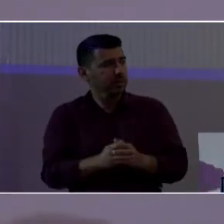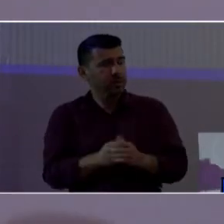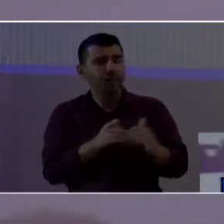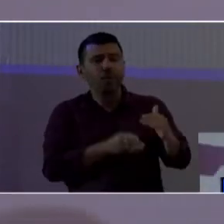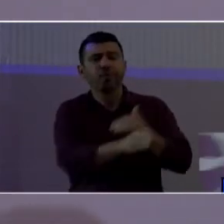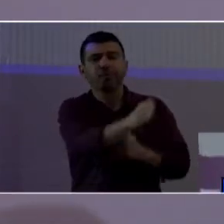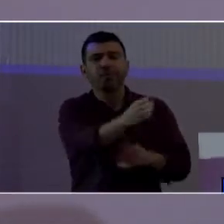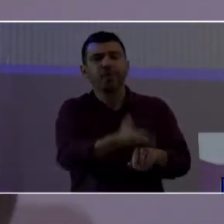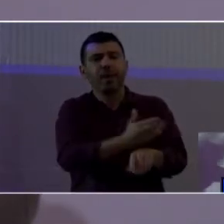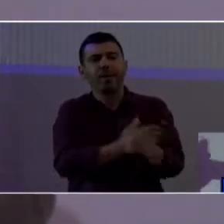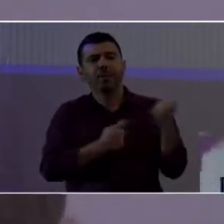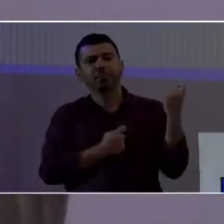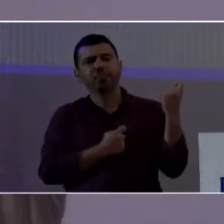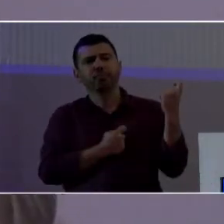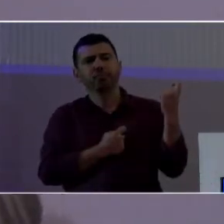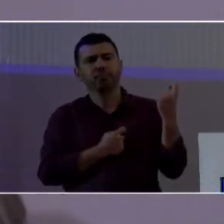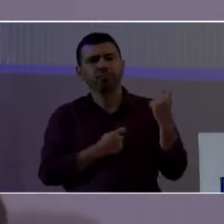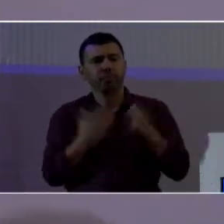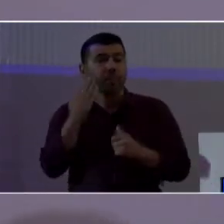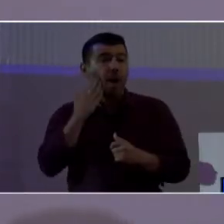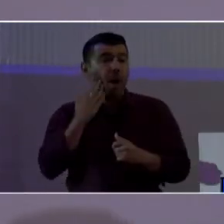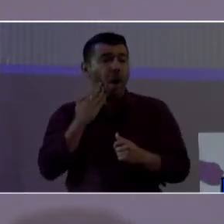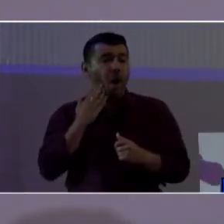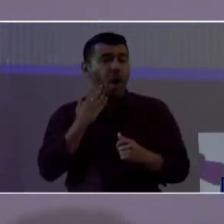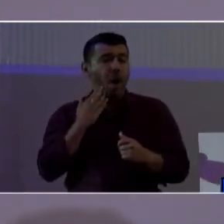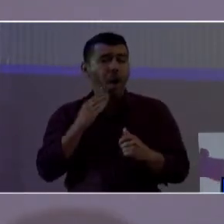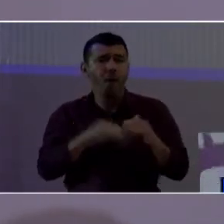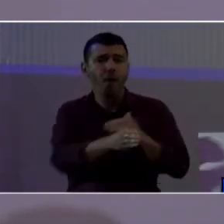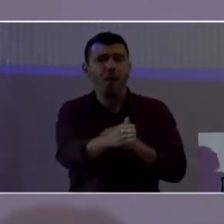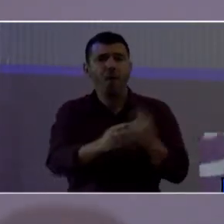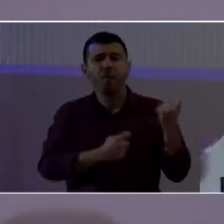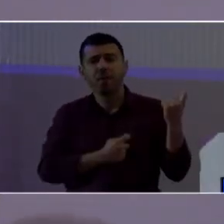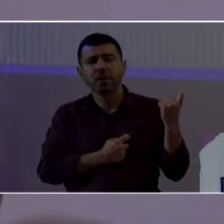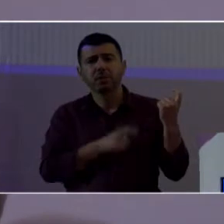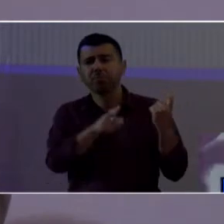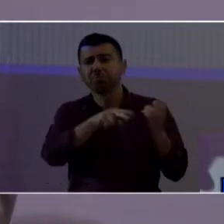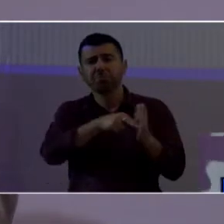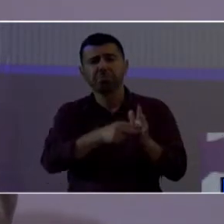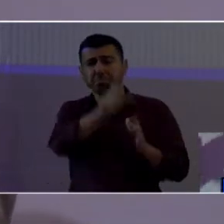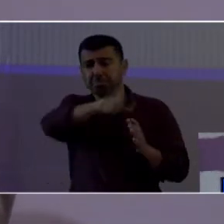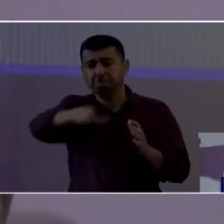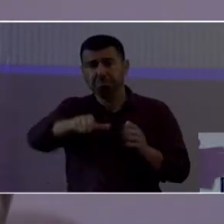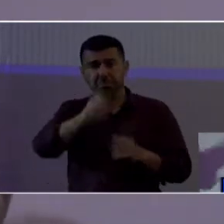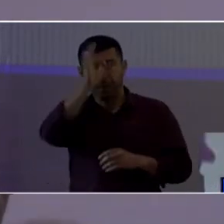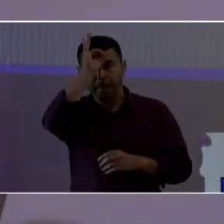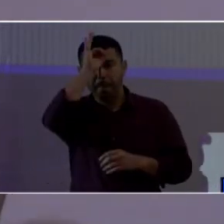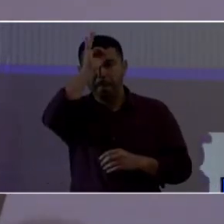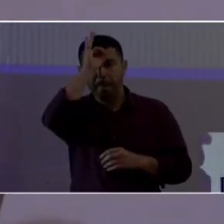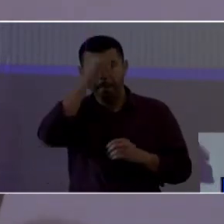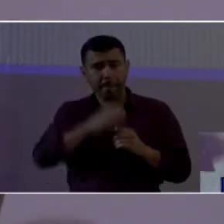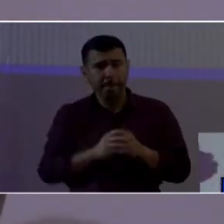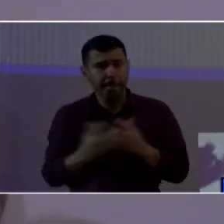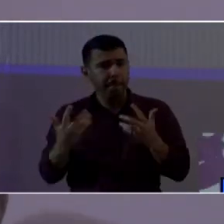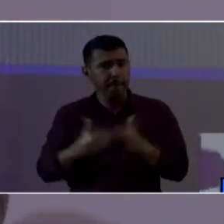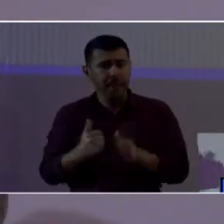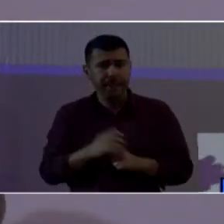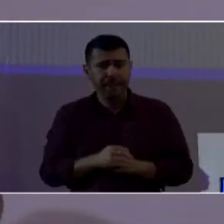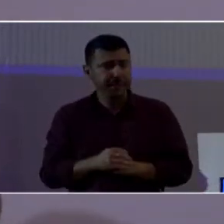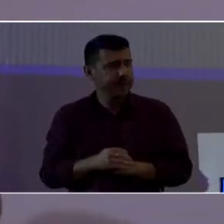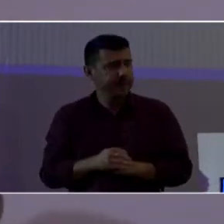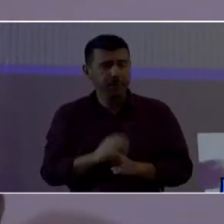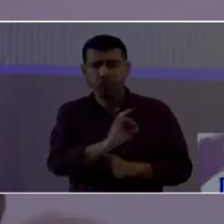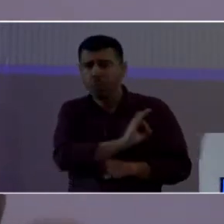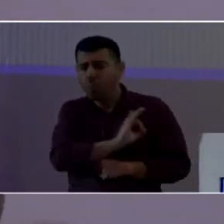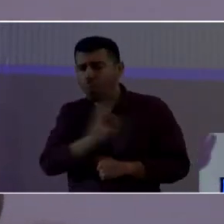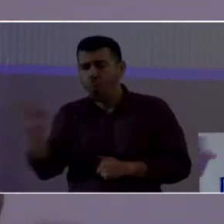siquiera adolescente. Estas personas son analfabetas funcionales. Estas personas no volvieron a recibir